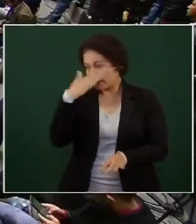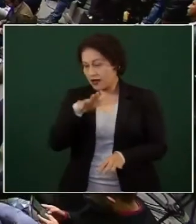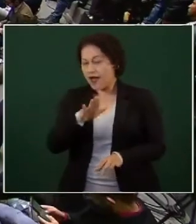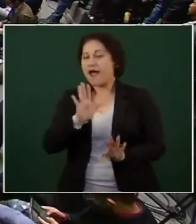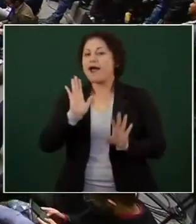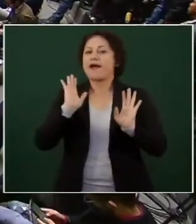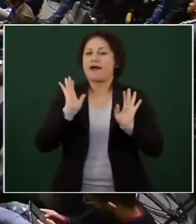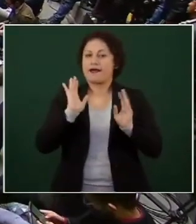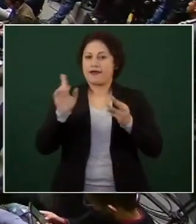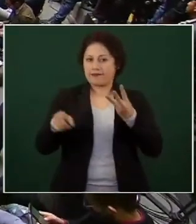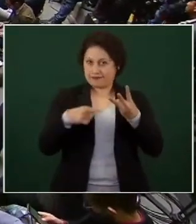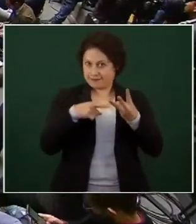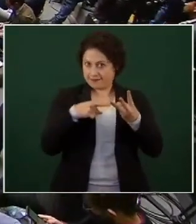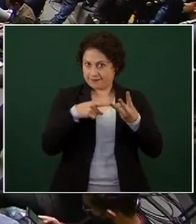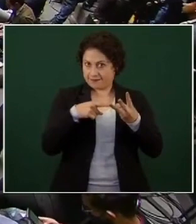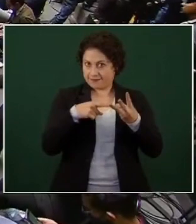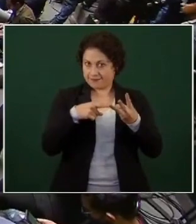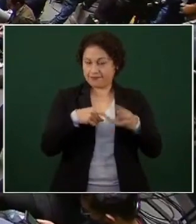Entonces,